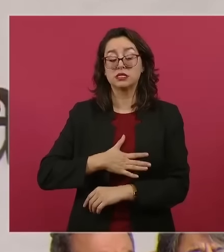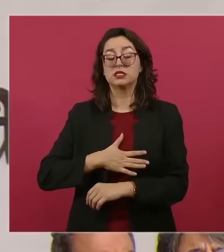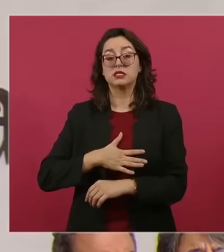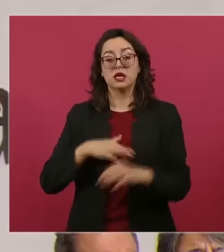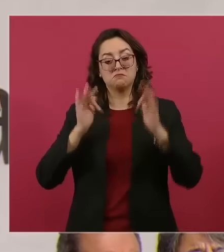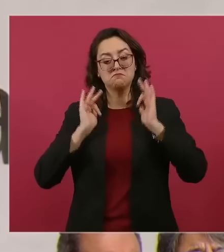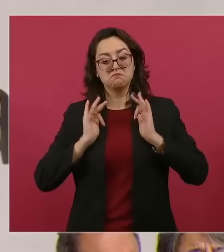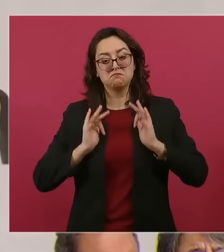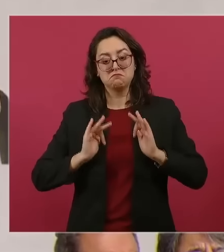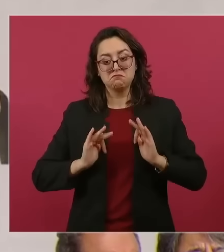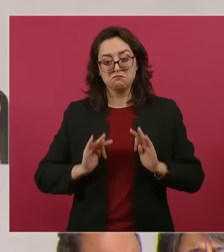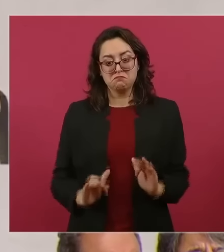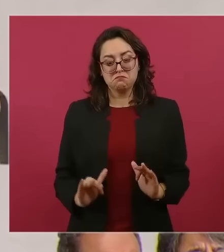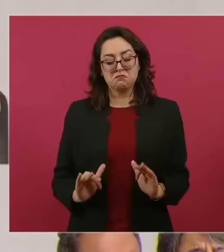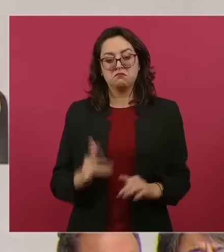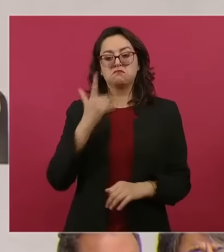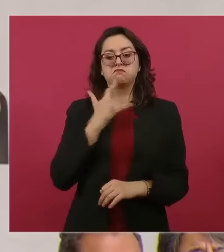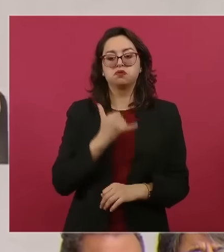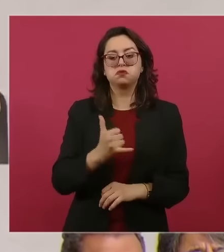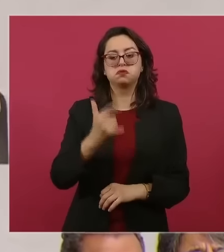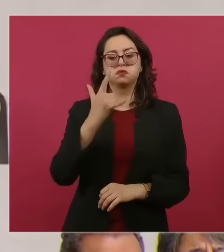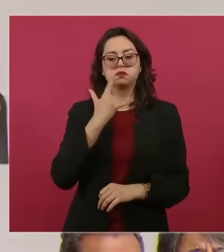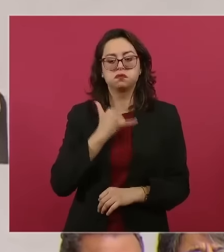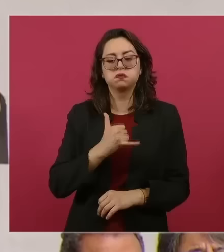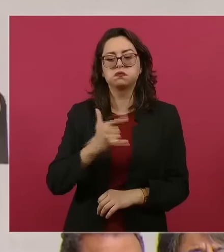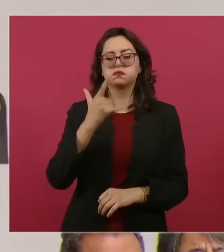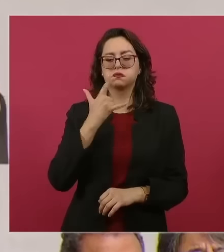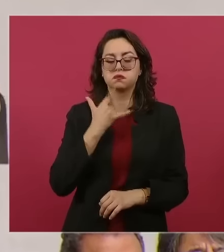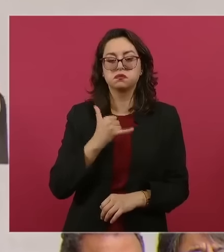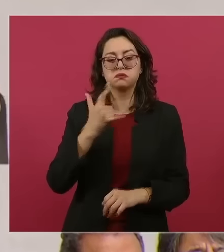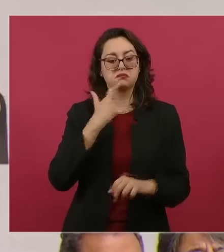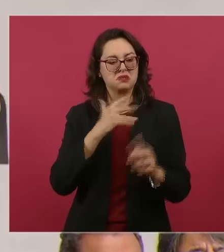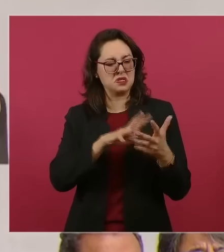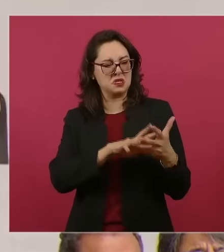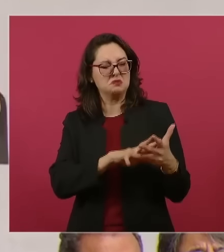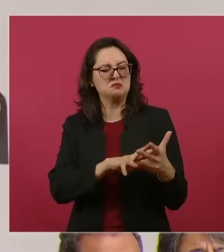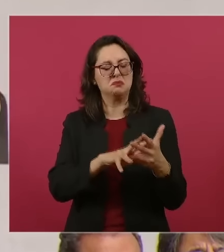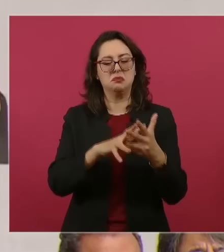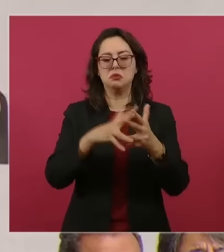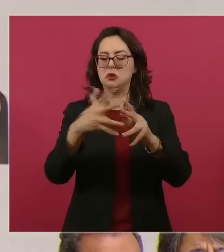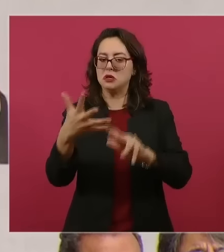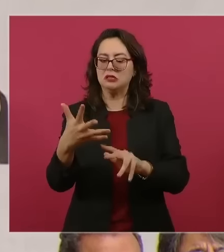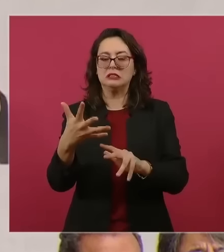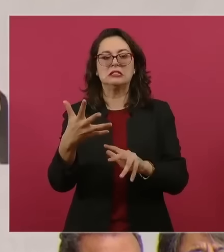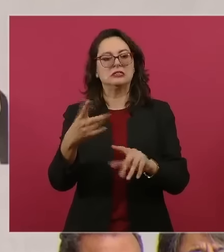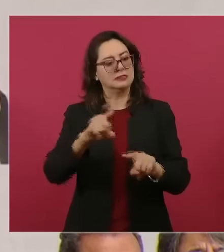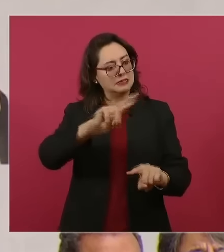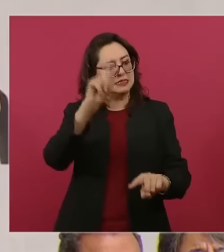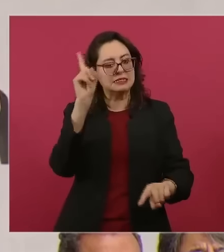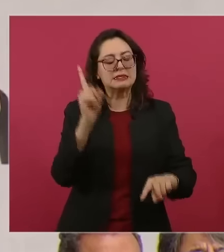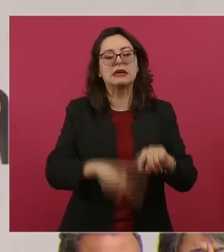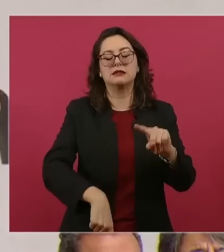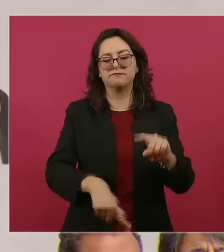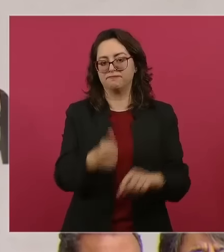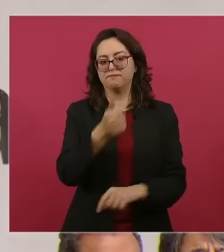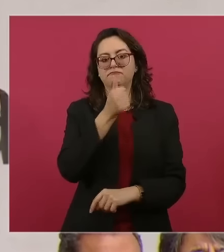avanza hacia la erradicación de la violencia. Lo vamos a